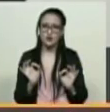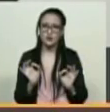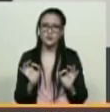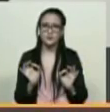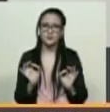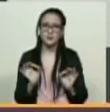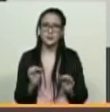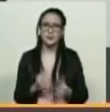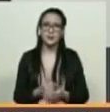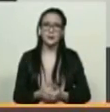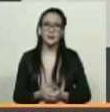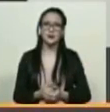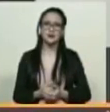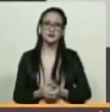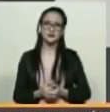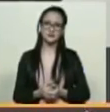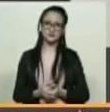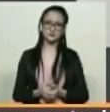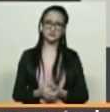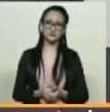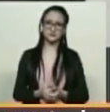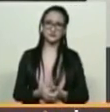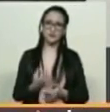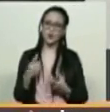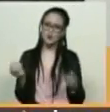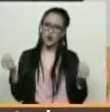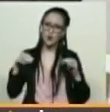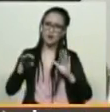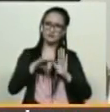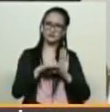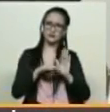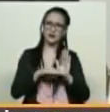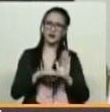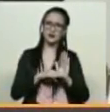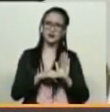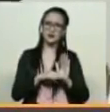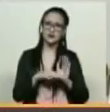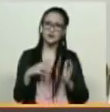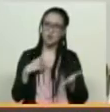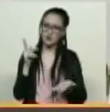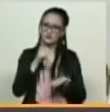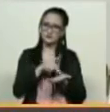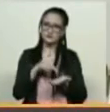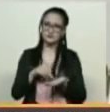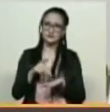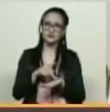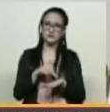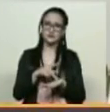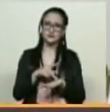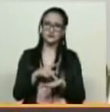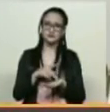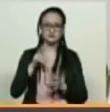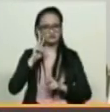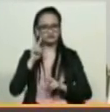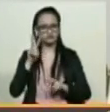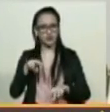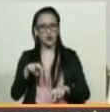también otros organismos que acordemos las partes que puedan asistir como